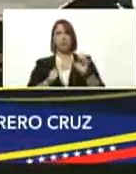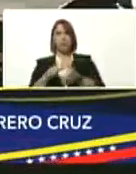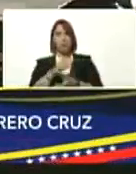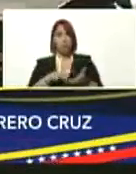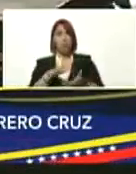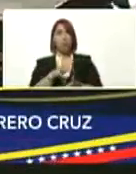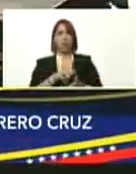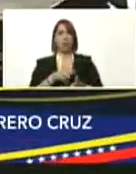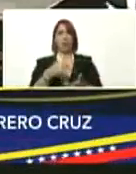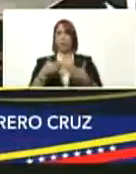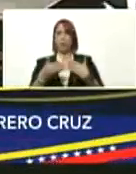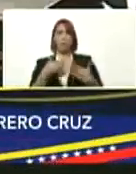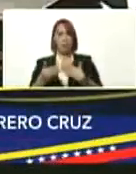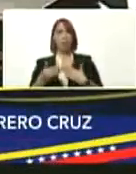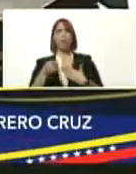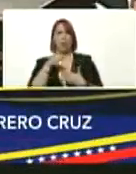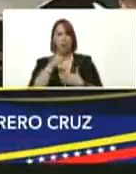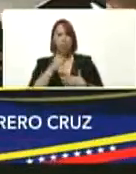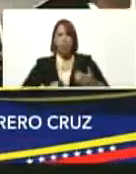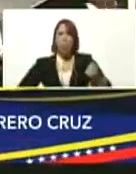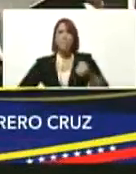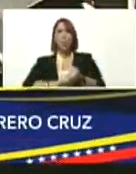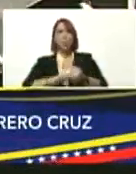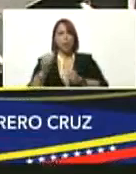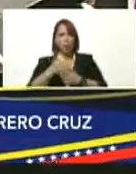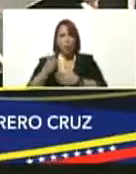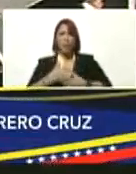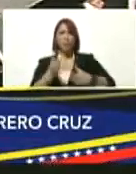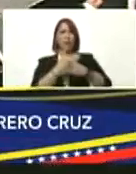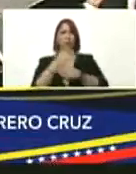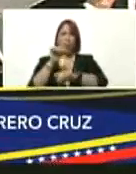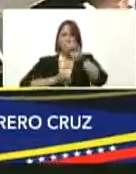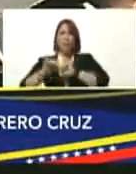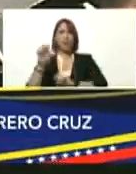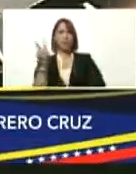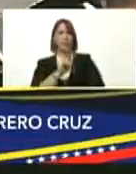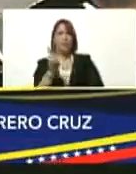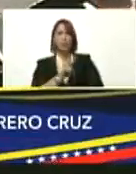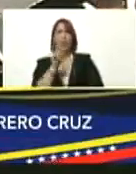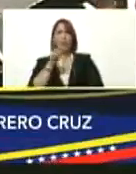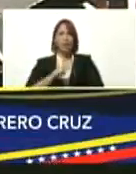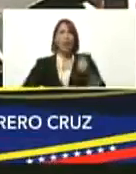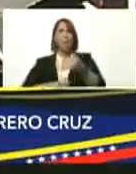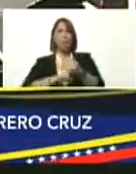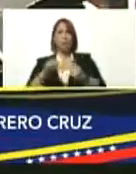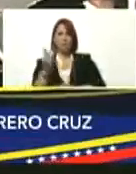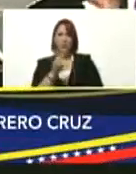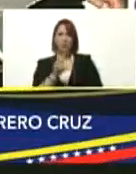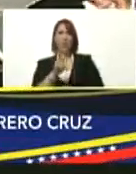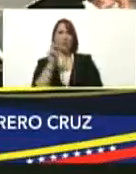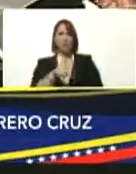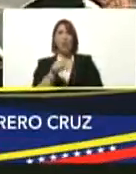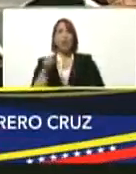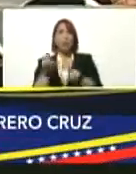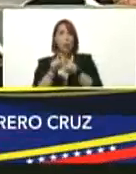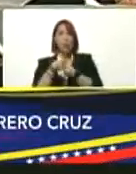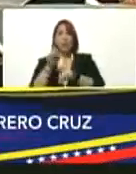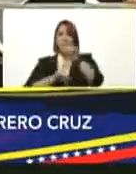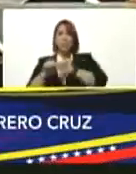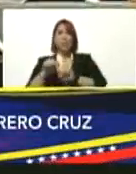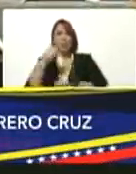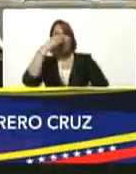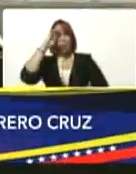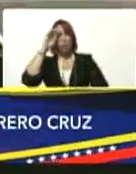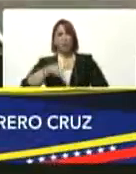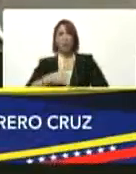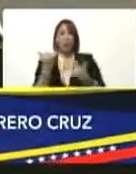cooperando y compartiendo con el pueblo venezolano. Defender a Venezuela es defender a Cuba, y precisamente en